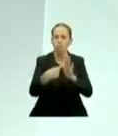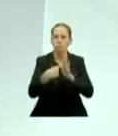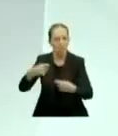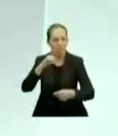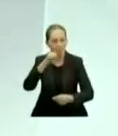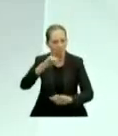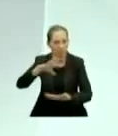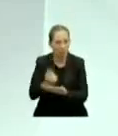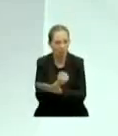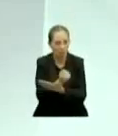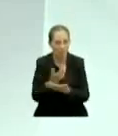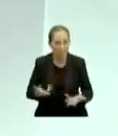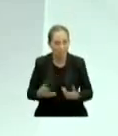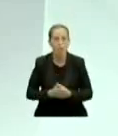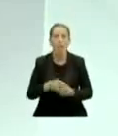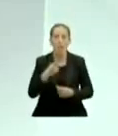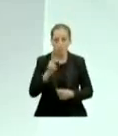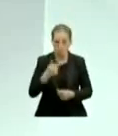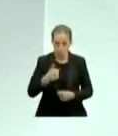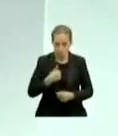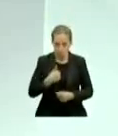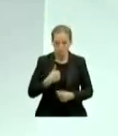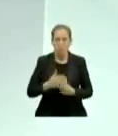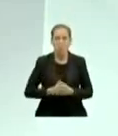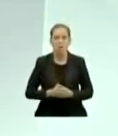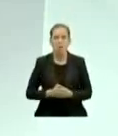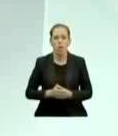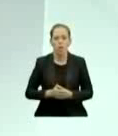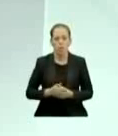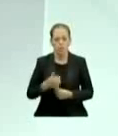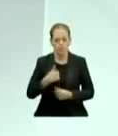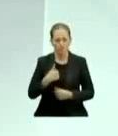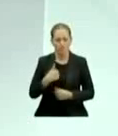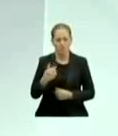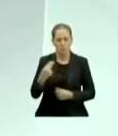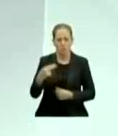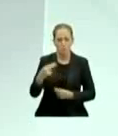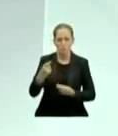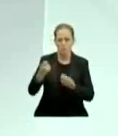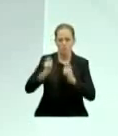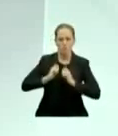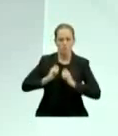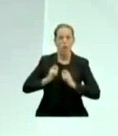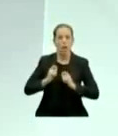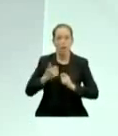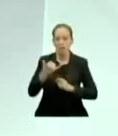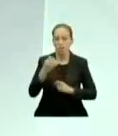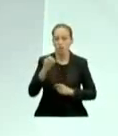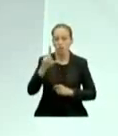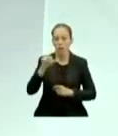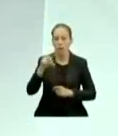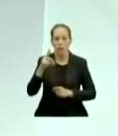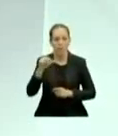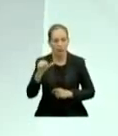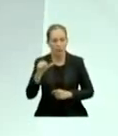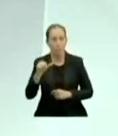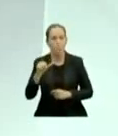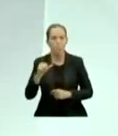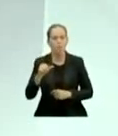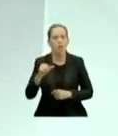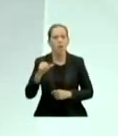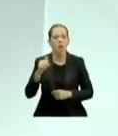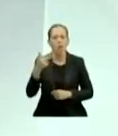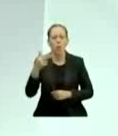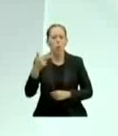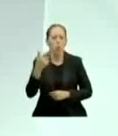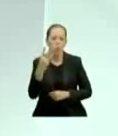No, es que se me aguanta bien, quién sabe cómo. Pero a ver, estamos viviendo y lo que estamos hablando son unas elecciones surrealistas. Yolanda Cantú, candidata, por